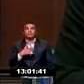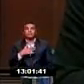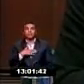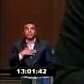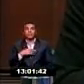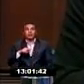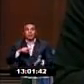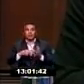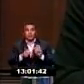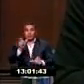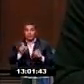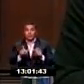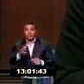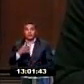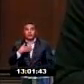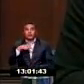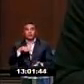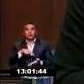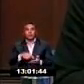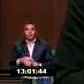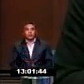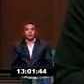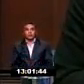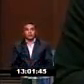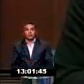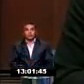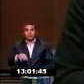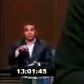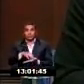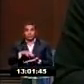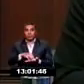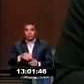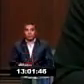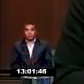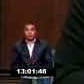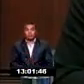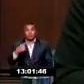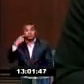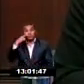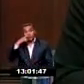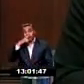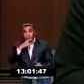decir, estas personas han estado en las provincias de